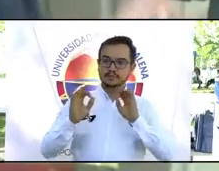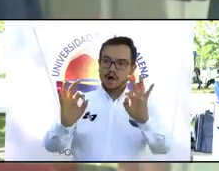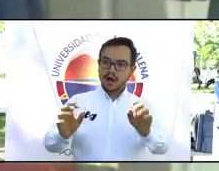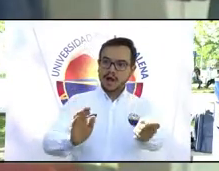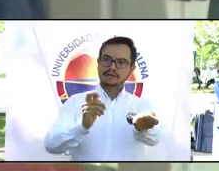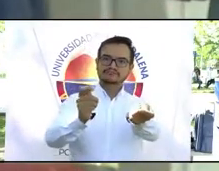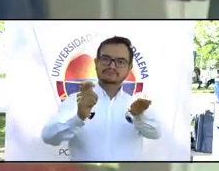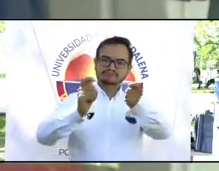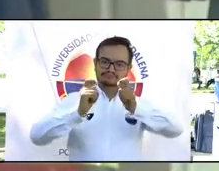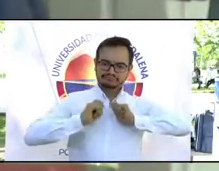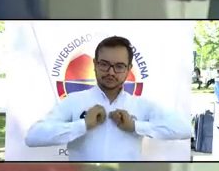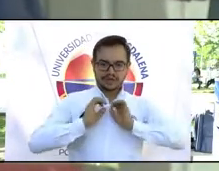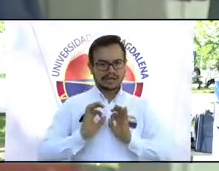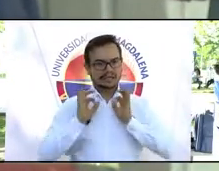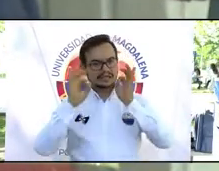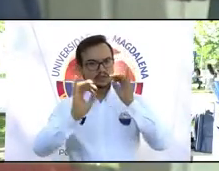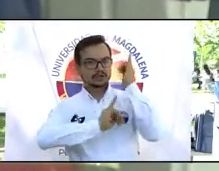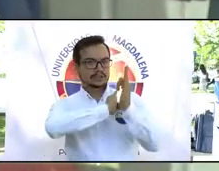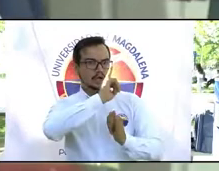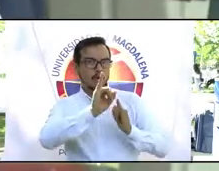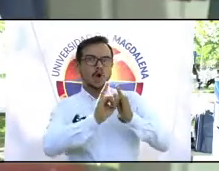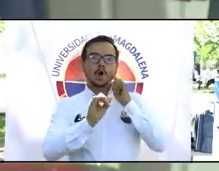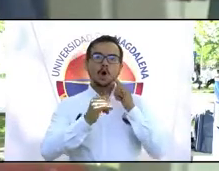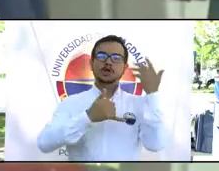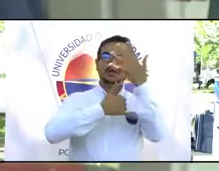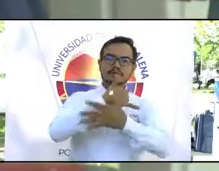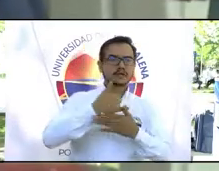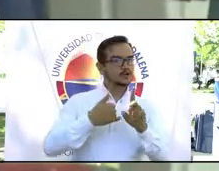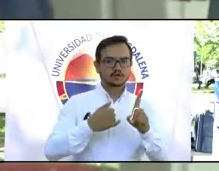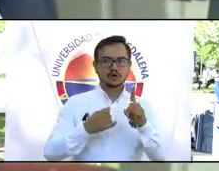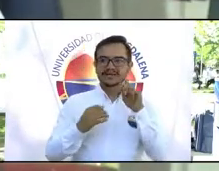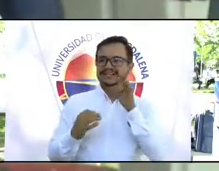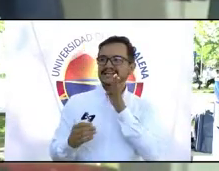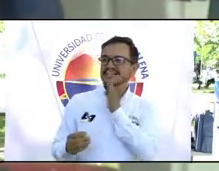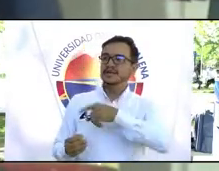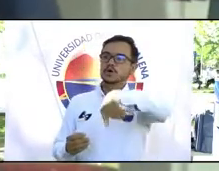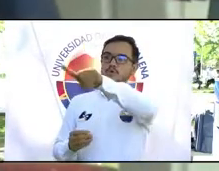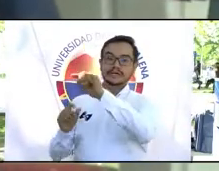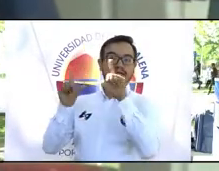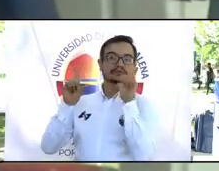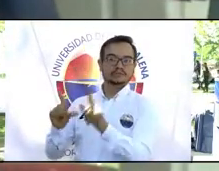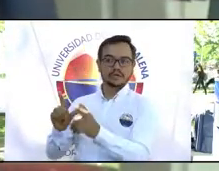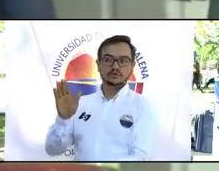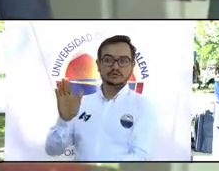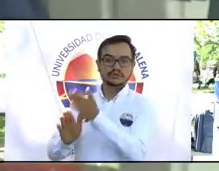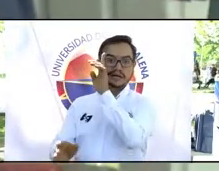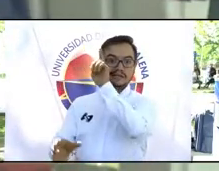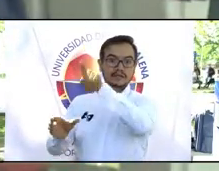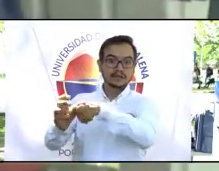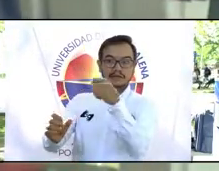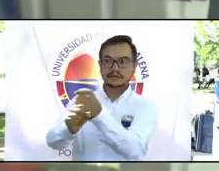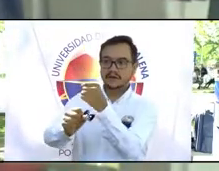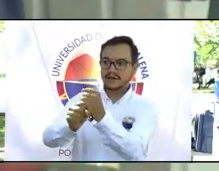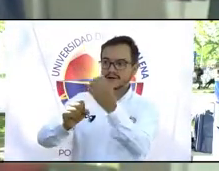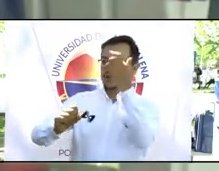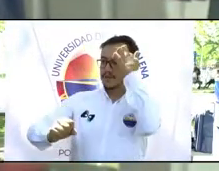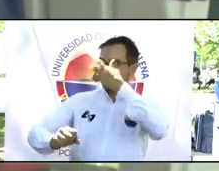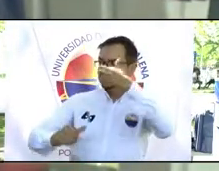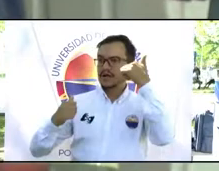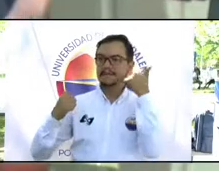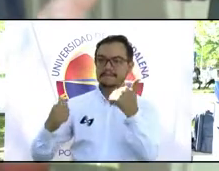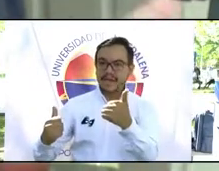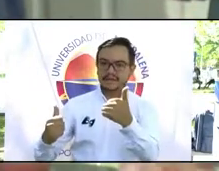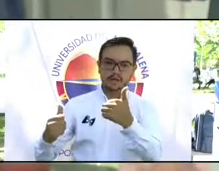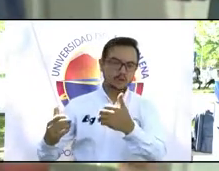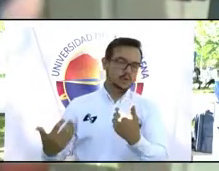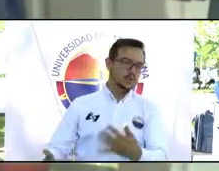o internacional, es lo que hacen ustedes cuando salen al territorio, cuando salen a trabajar, cuando son profesionales íntegros, cuando